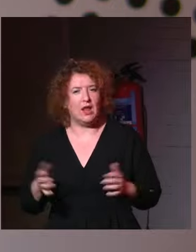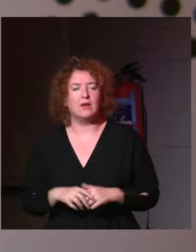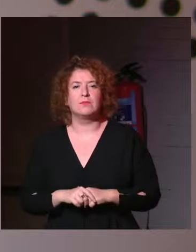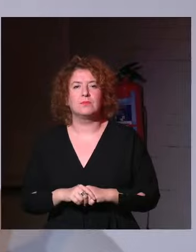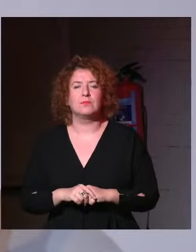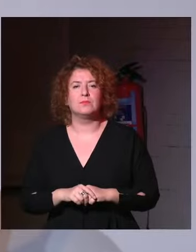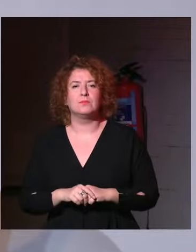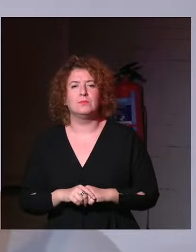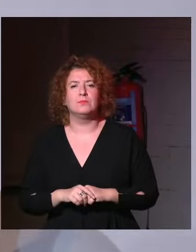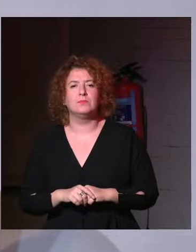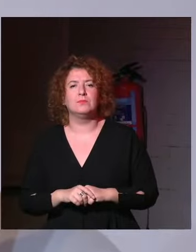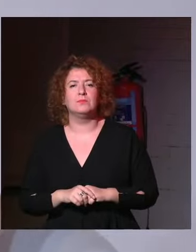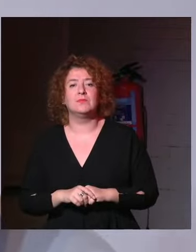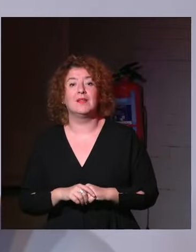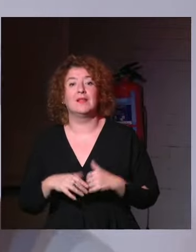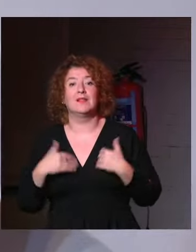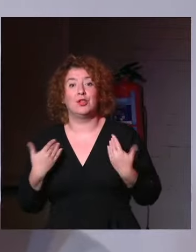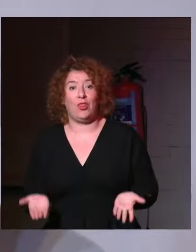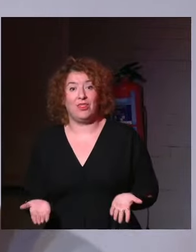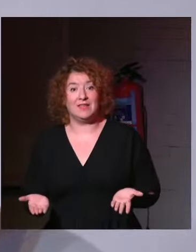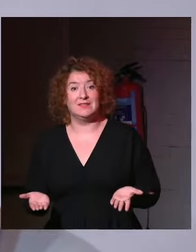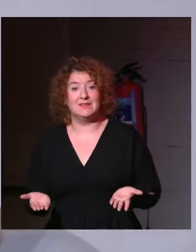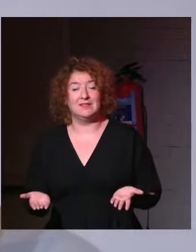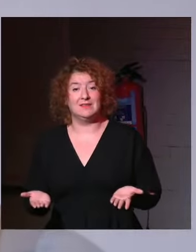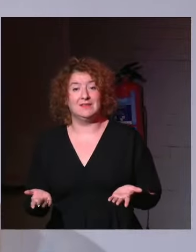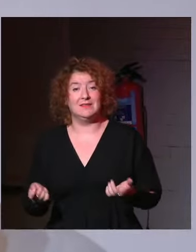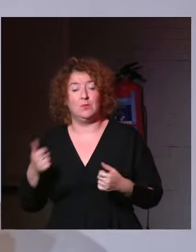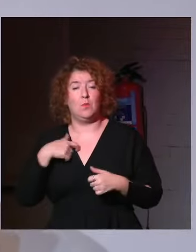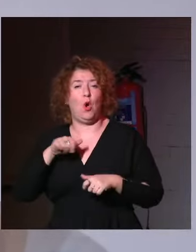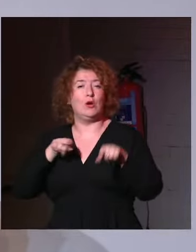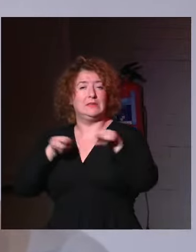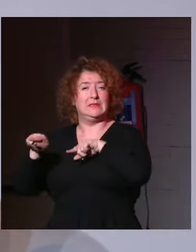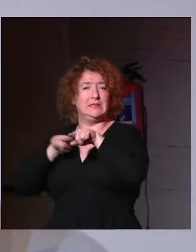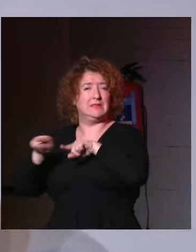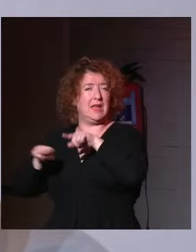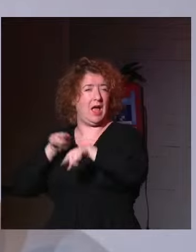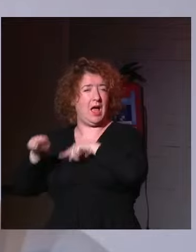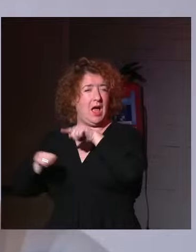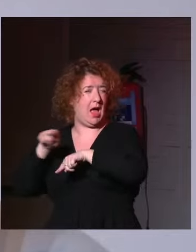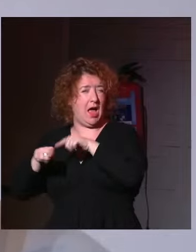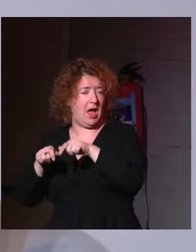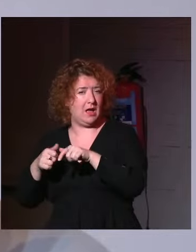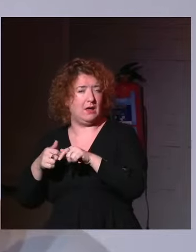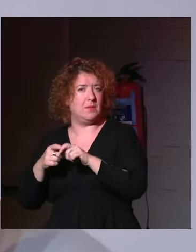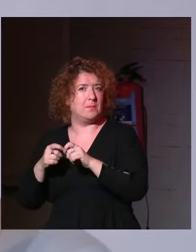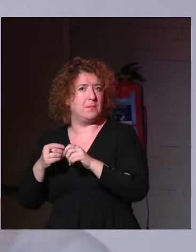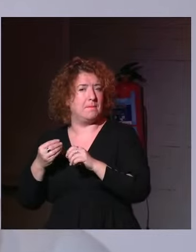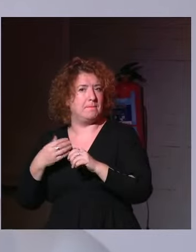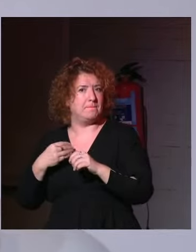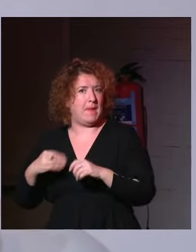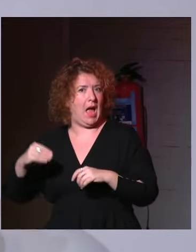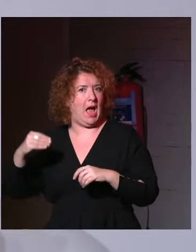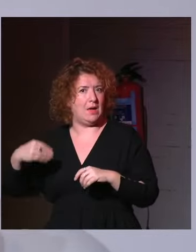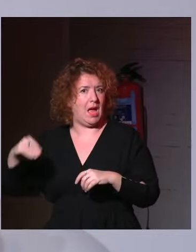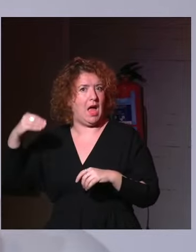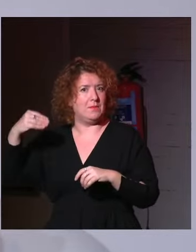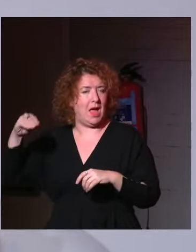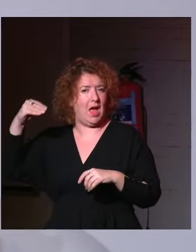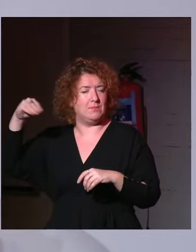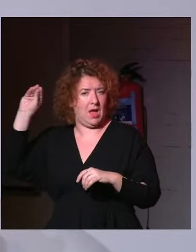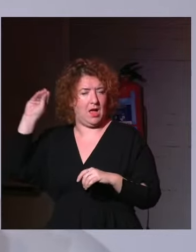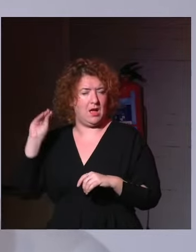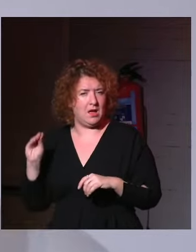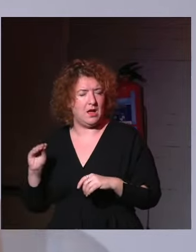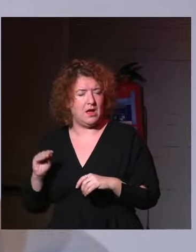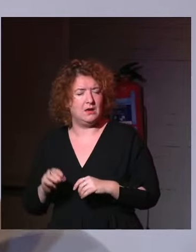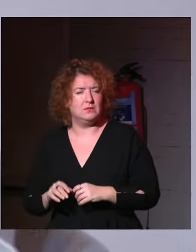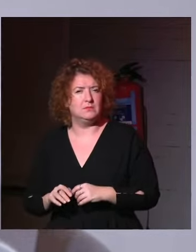y Y entonces ese ese hostigamiento empezó a avanzar muchísimo eh